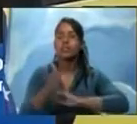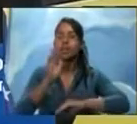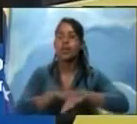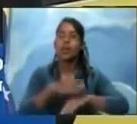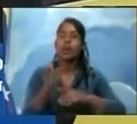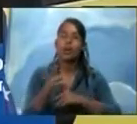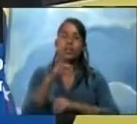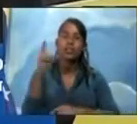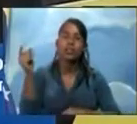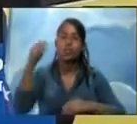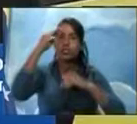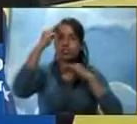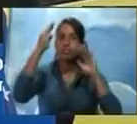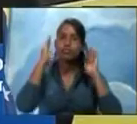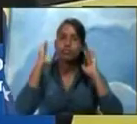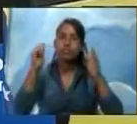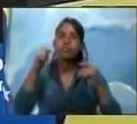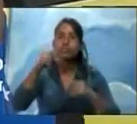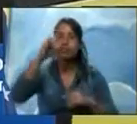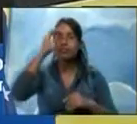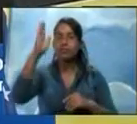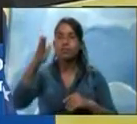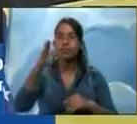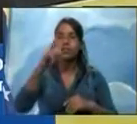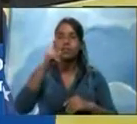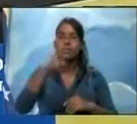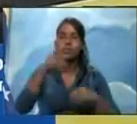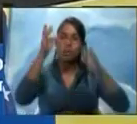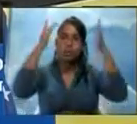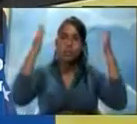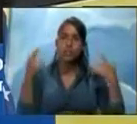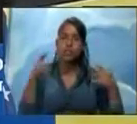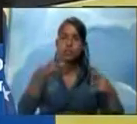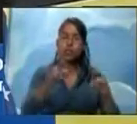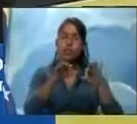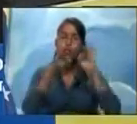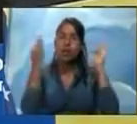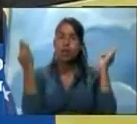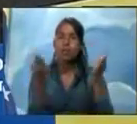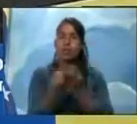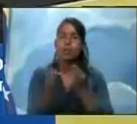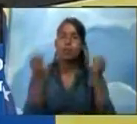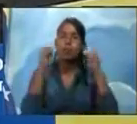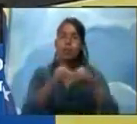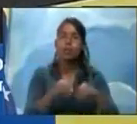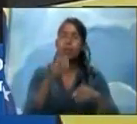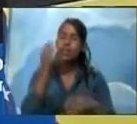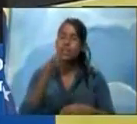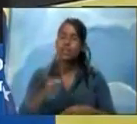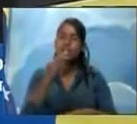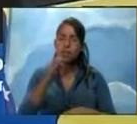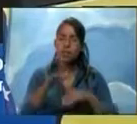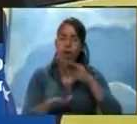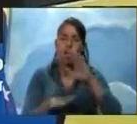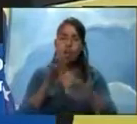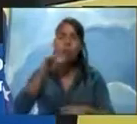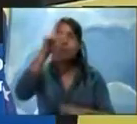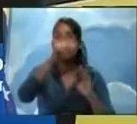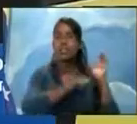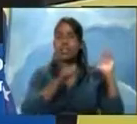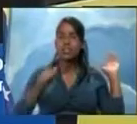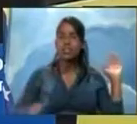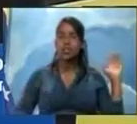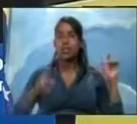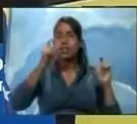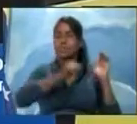no toman en cuenta a Dios? Su matrimonio, su familia, póngalo siempre a los pies del Señor. Que